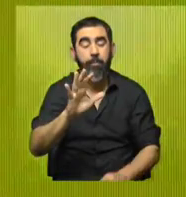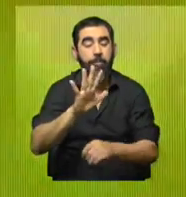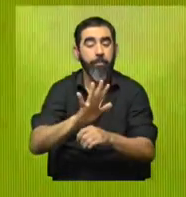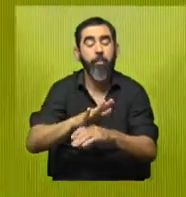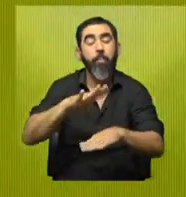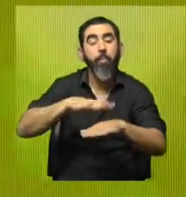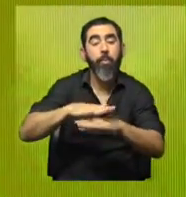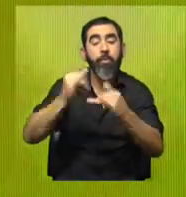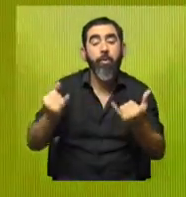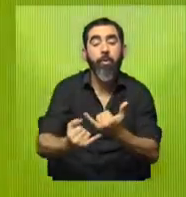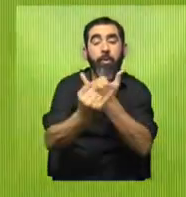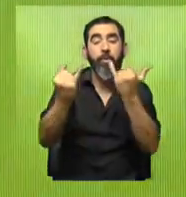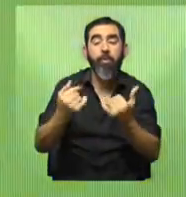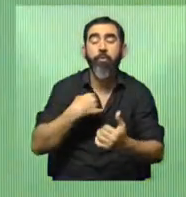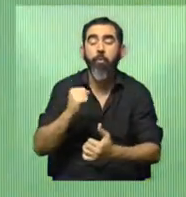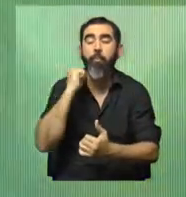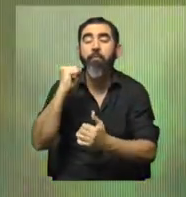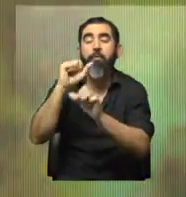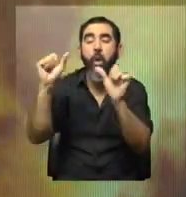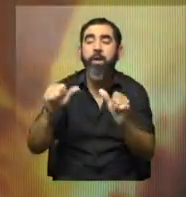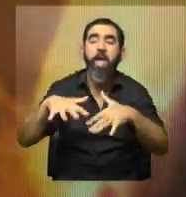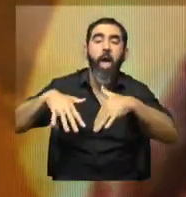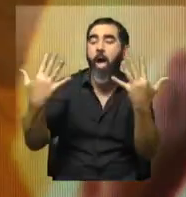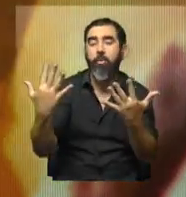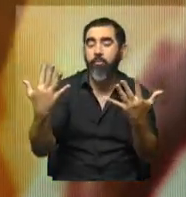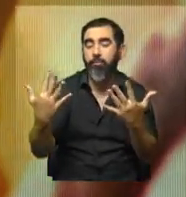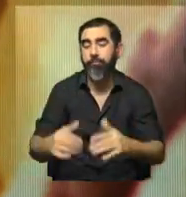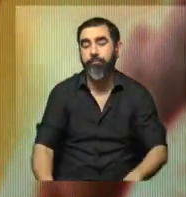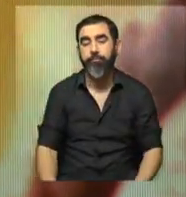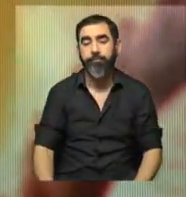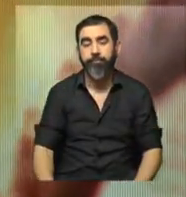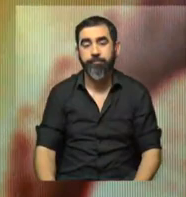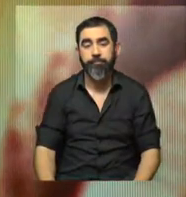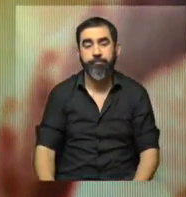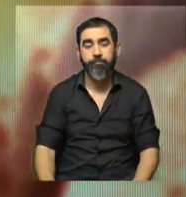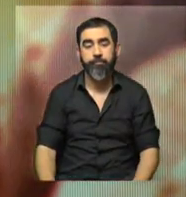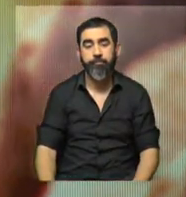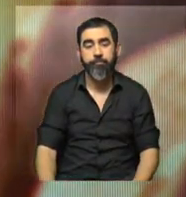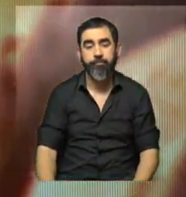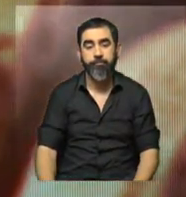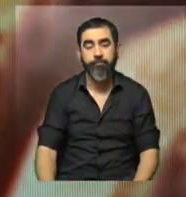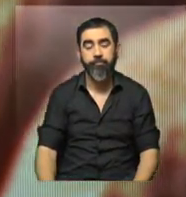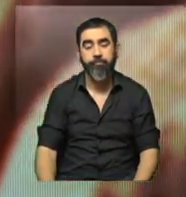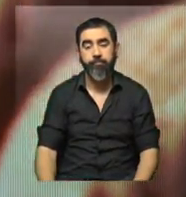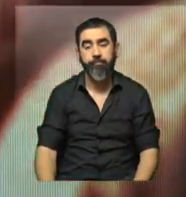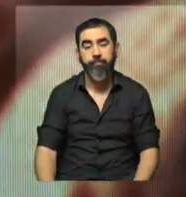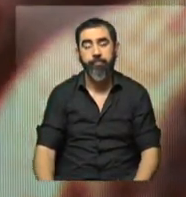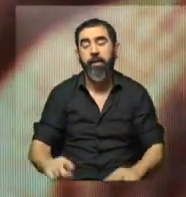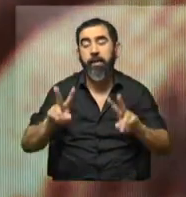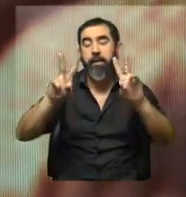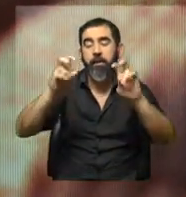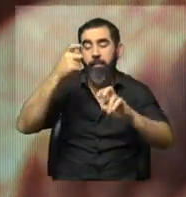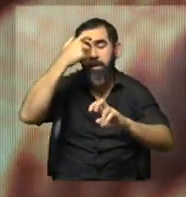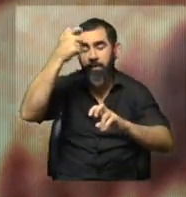que preferimos para realizar ciertas actividades. Así que, por más que en su formulación más científica tiene